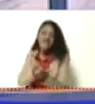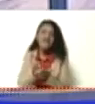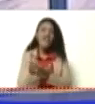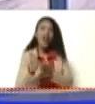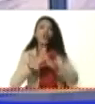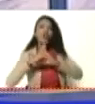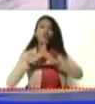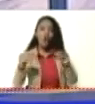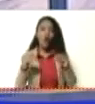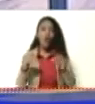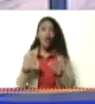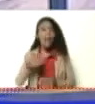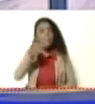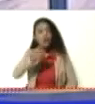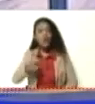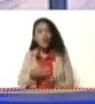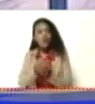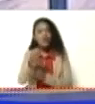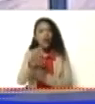los leales, Rafael Urdaneta.